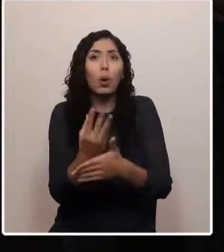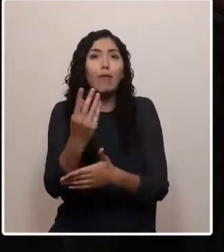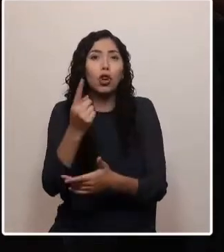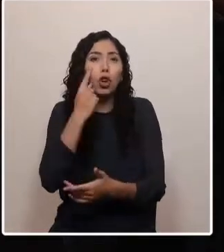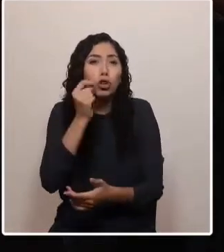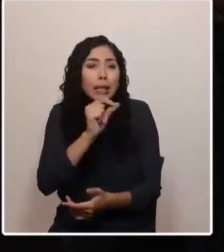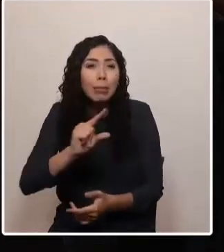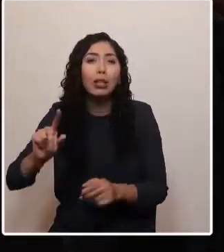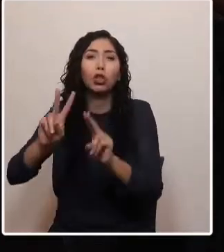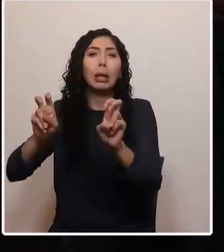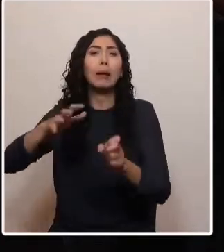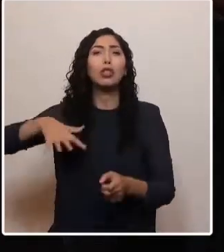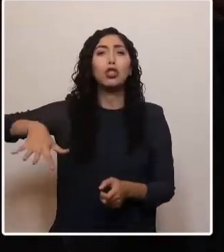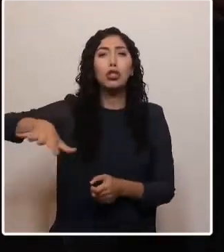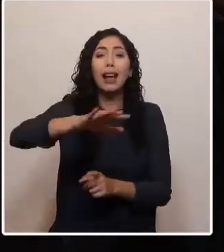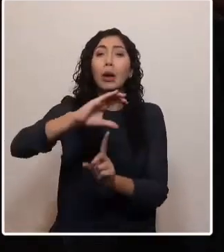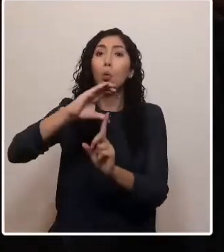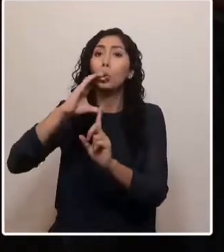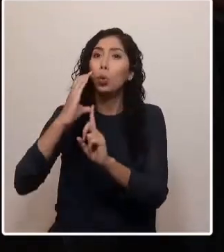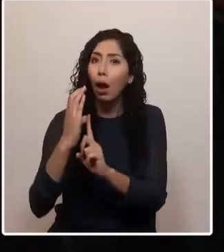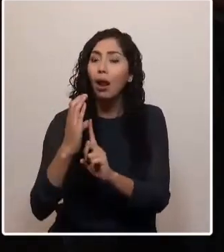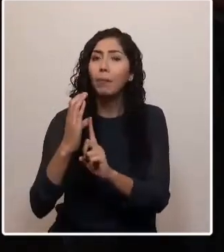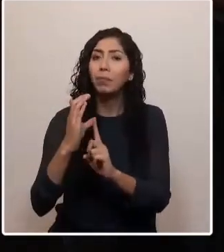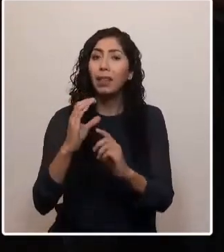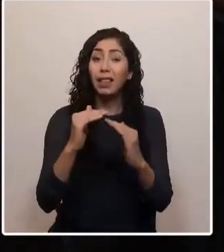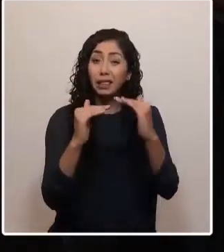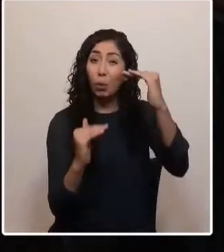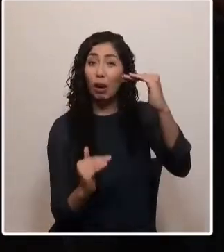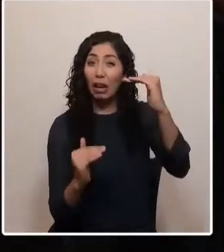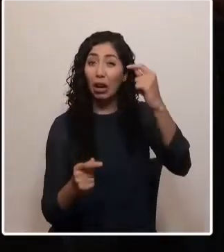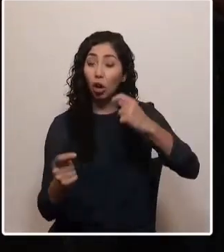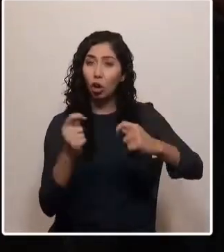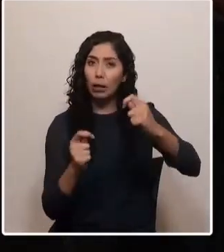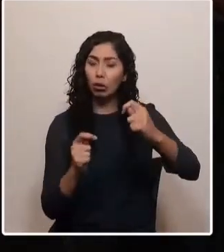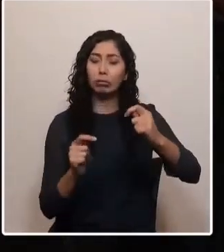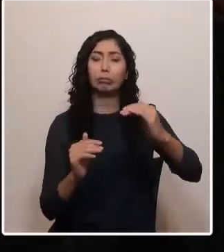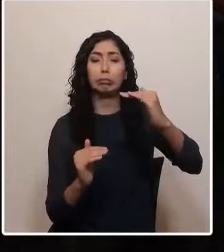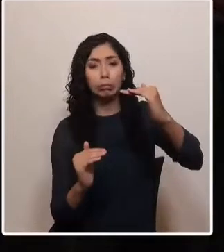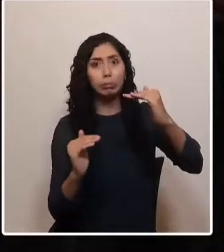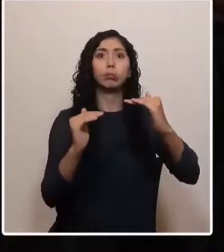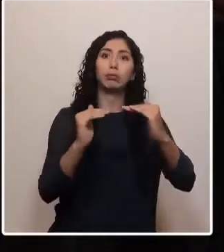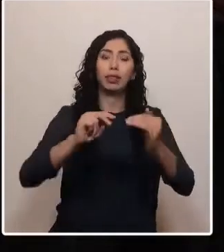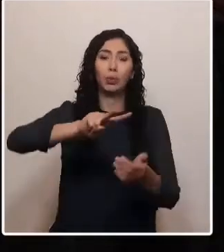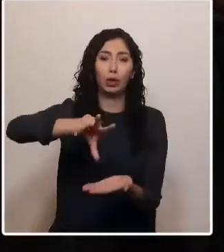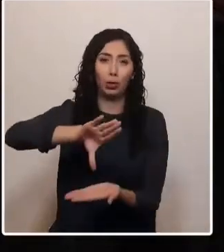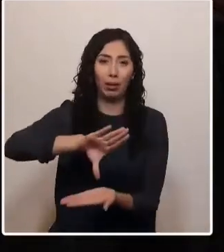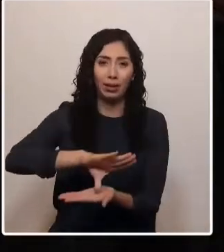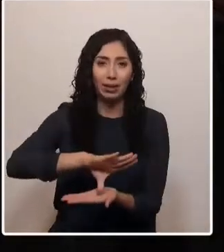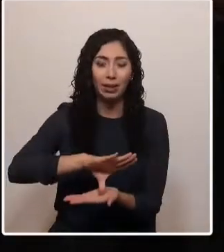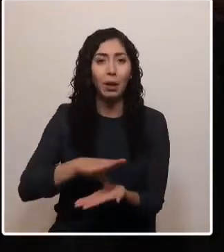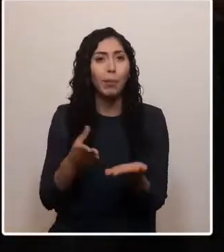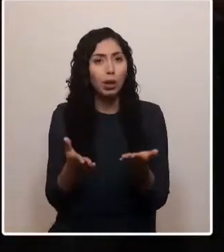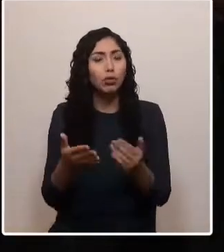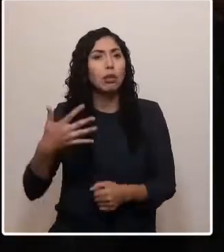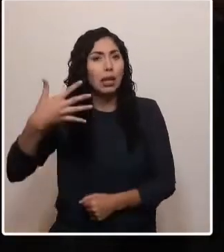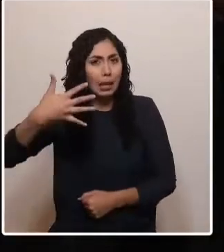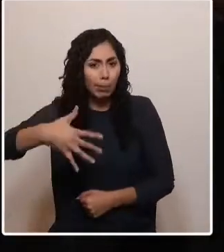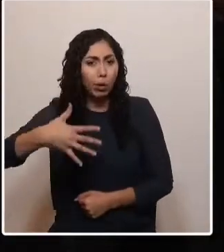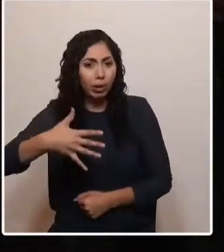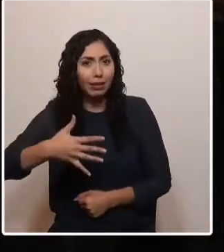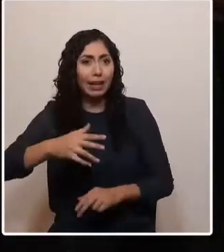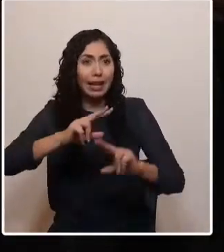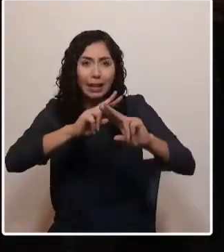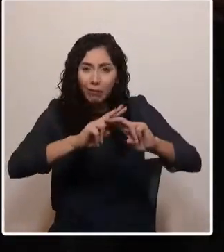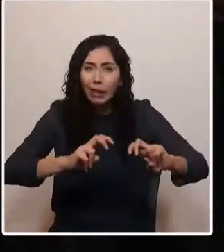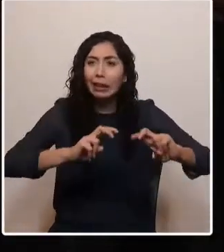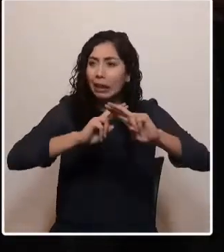y culturales que nos permitan eliminar la gran desigualdad económica y social que exhibe nuestro país. De ahí también la importancia del desarrollo de la investigación,